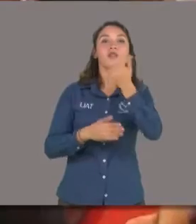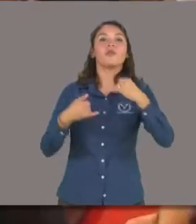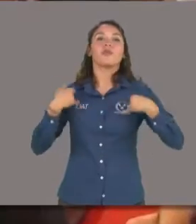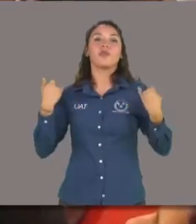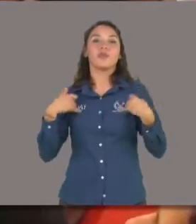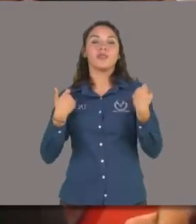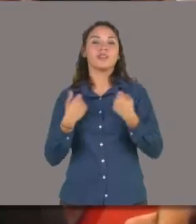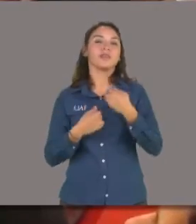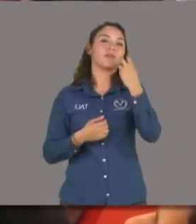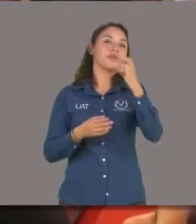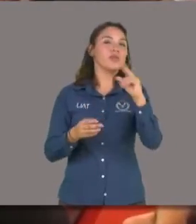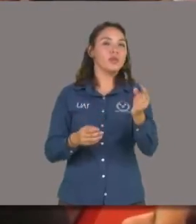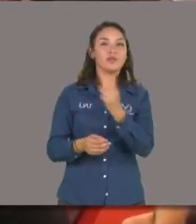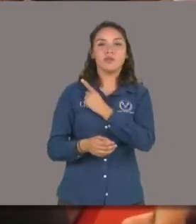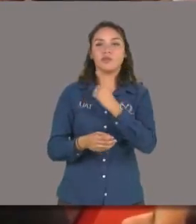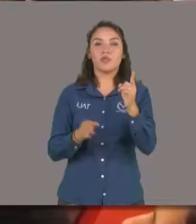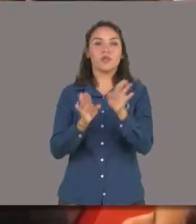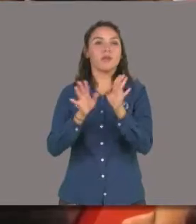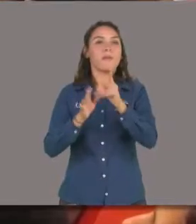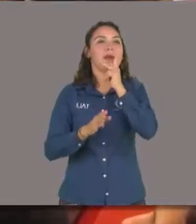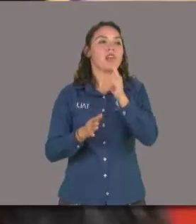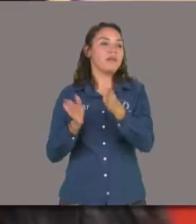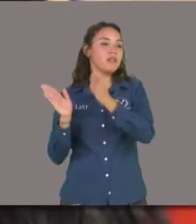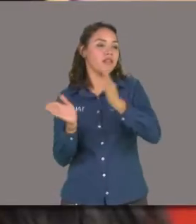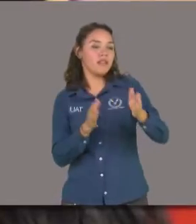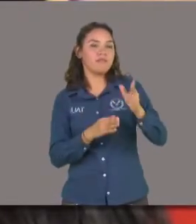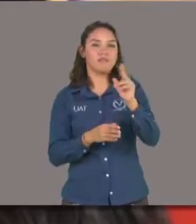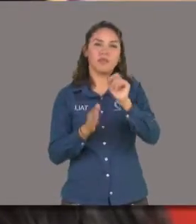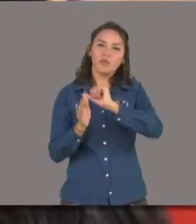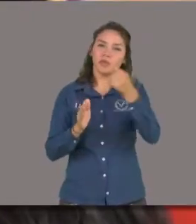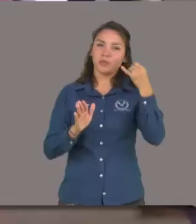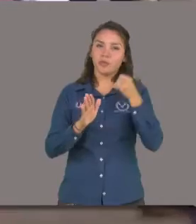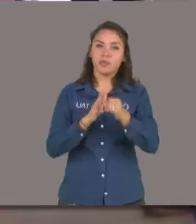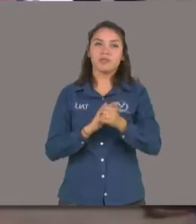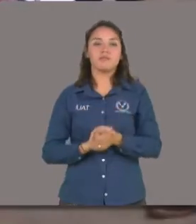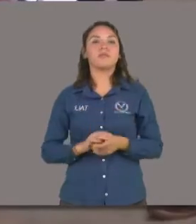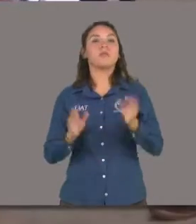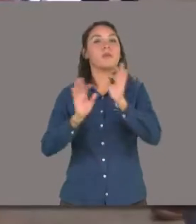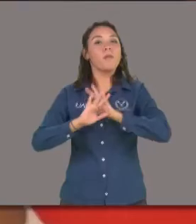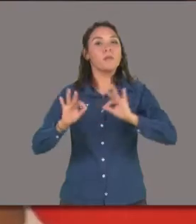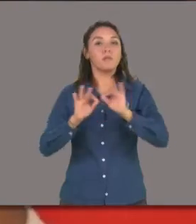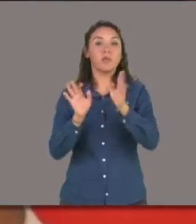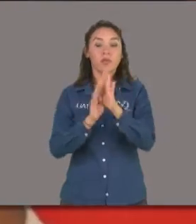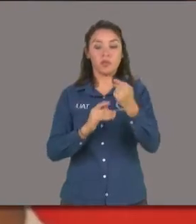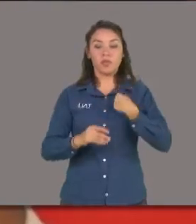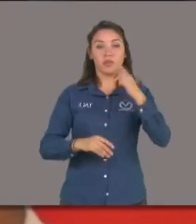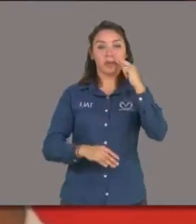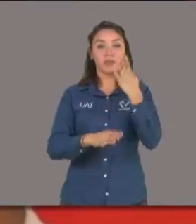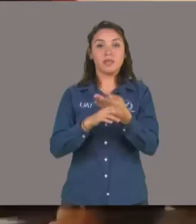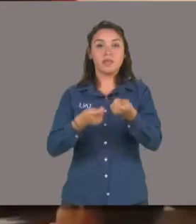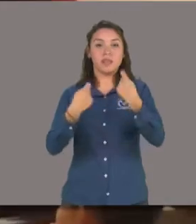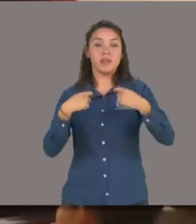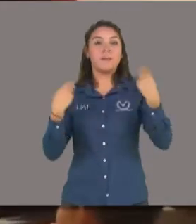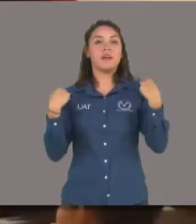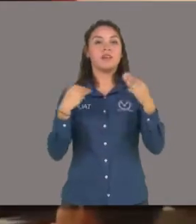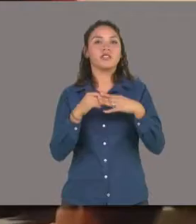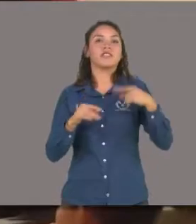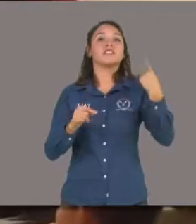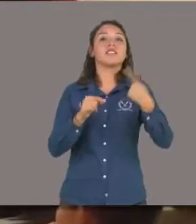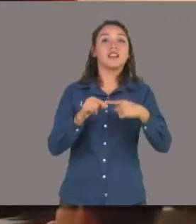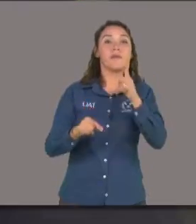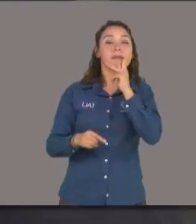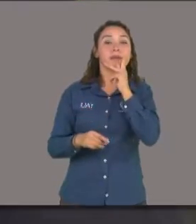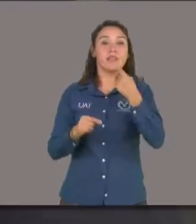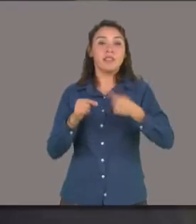se hace necesario hablar de los docentes, que son quienes fomentarán el espíritu emprendedor en los jóvenes, pues no solo se